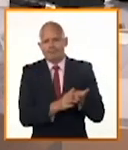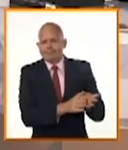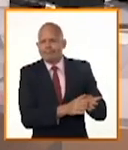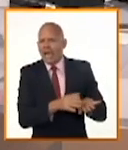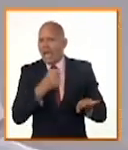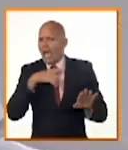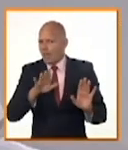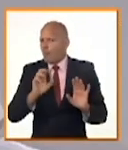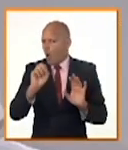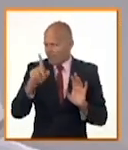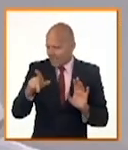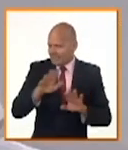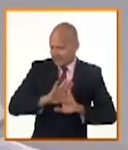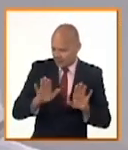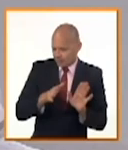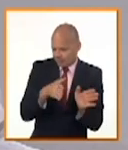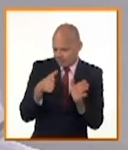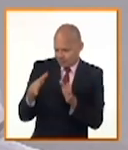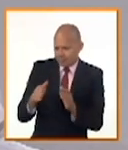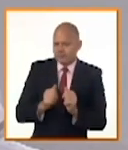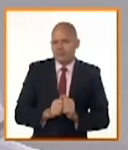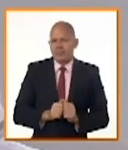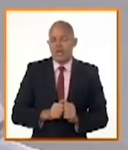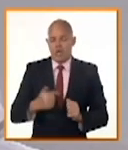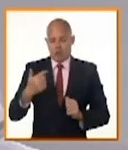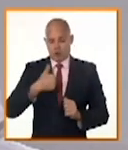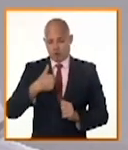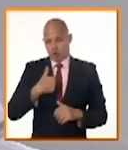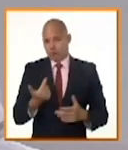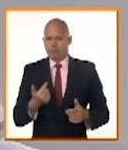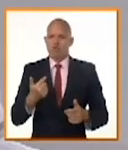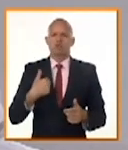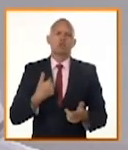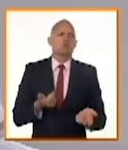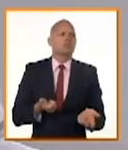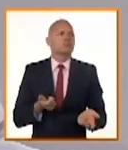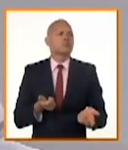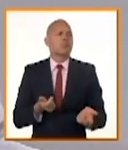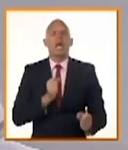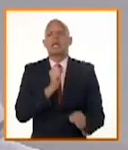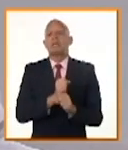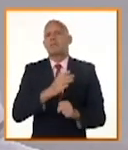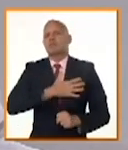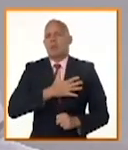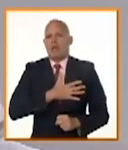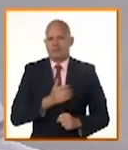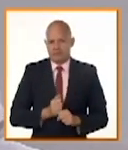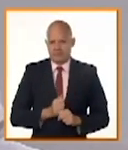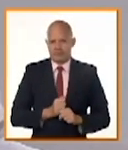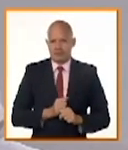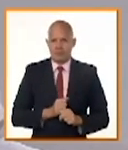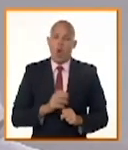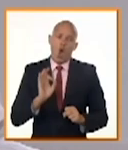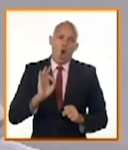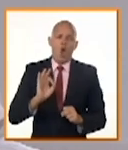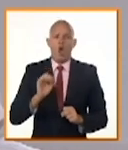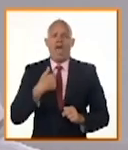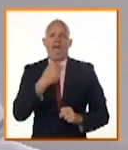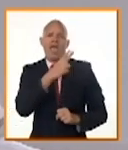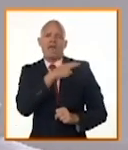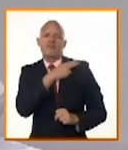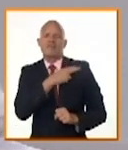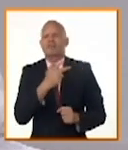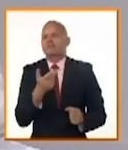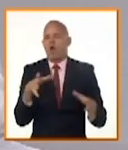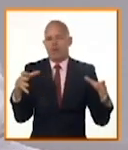importante o sea estamos en un proceso bancarización en este proceso de bancarización gradual debe existir un acompañamiento del